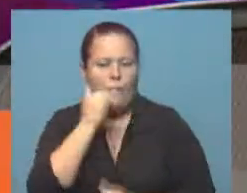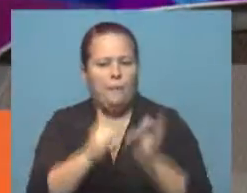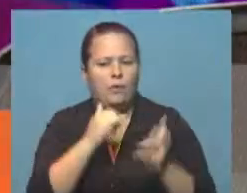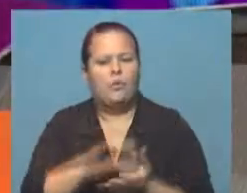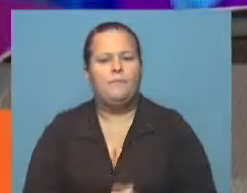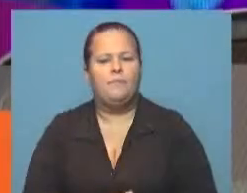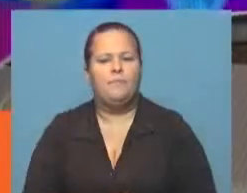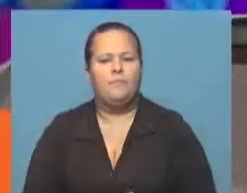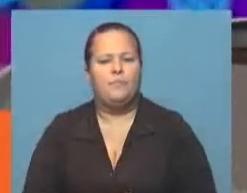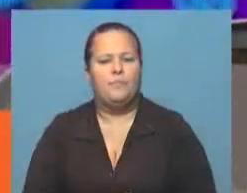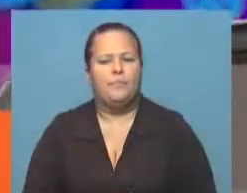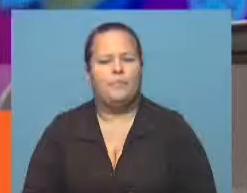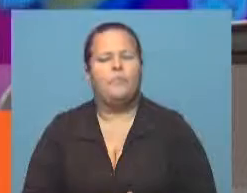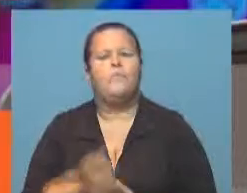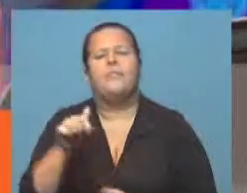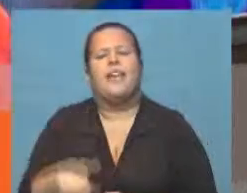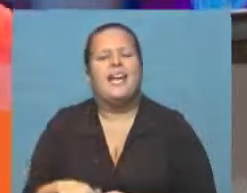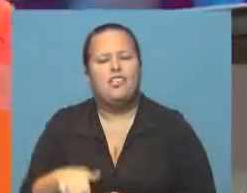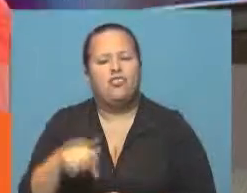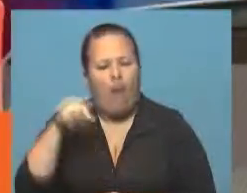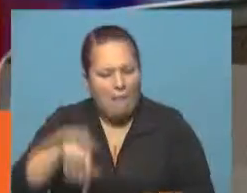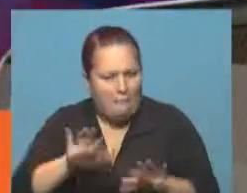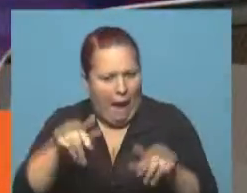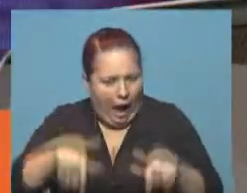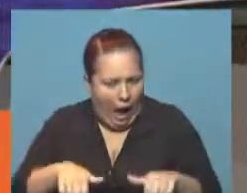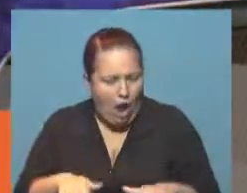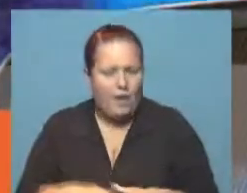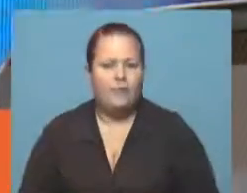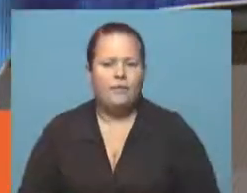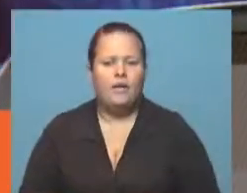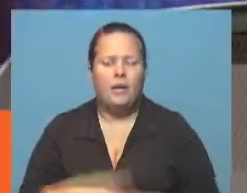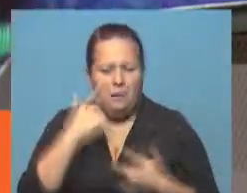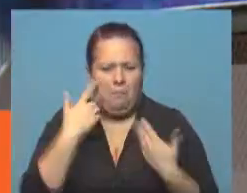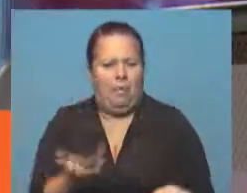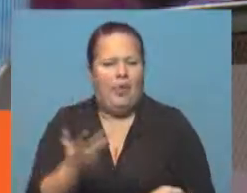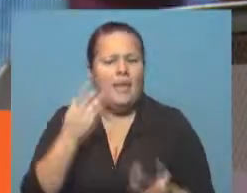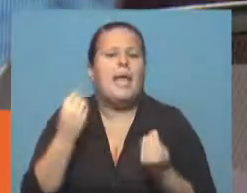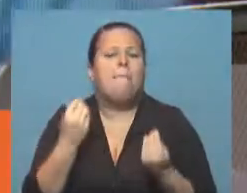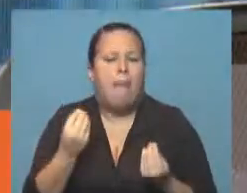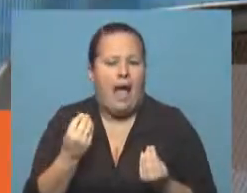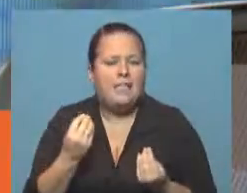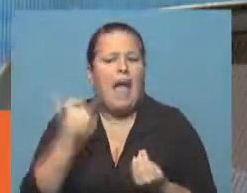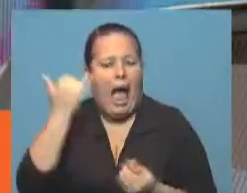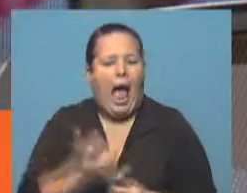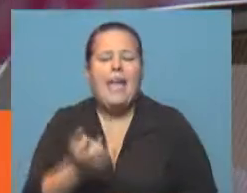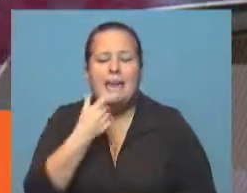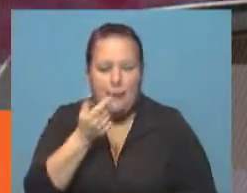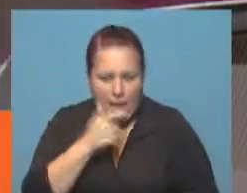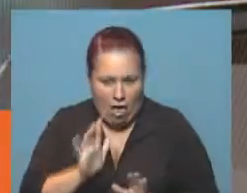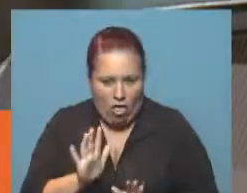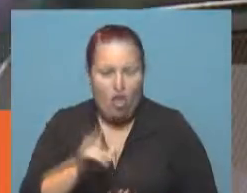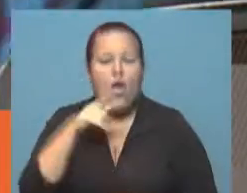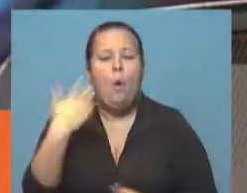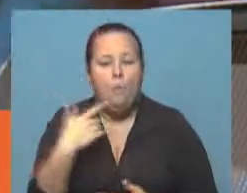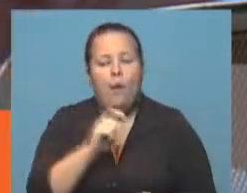Josefina. Esto está sucediendo. Se puso en evidencia algo que pasa, que el misoprostol es un medicamento que